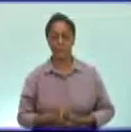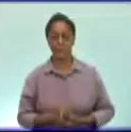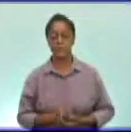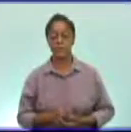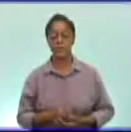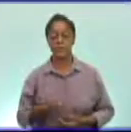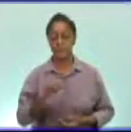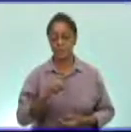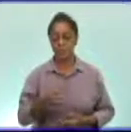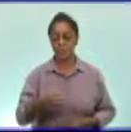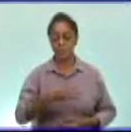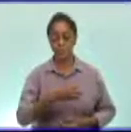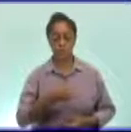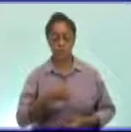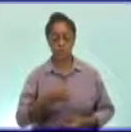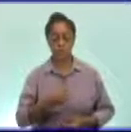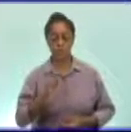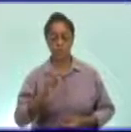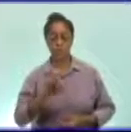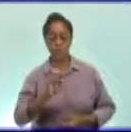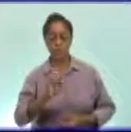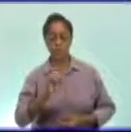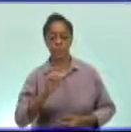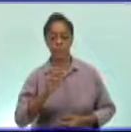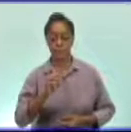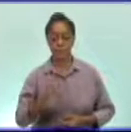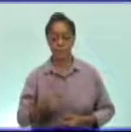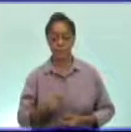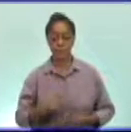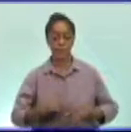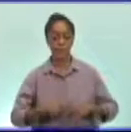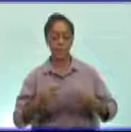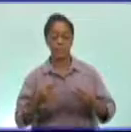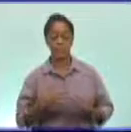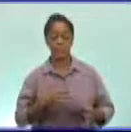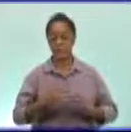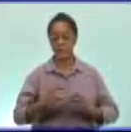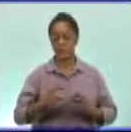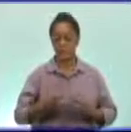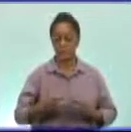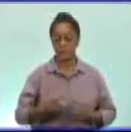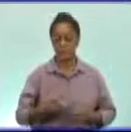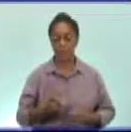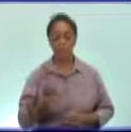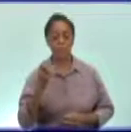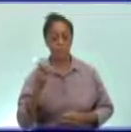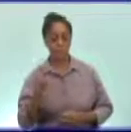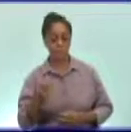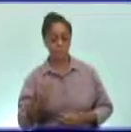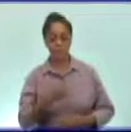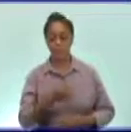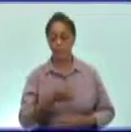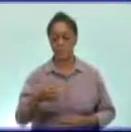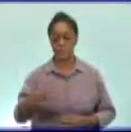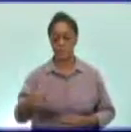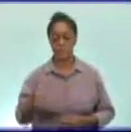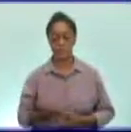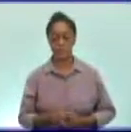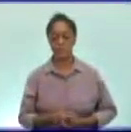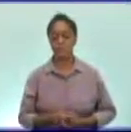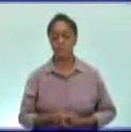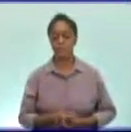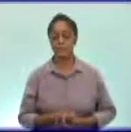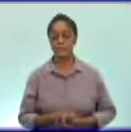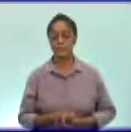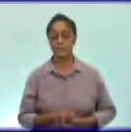son organismos pluricelulares porque están formados por numerosas células.